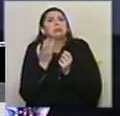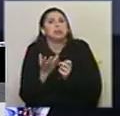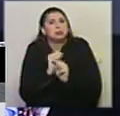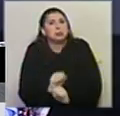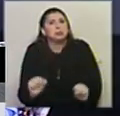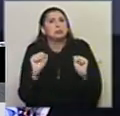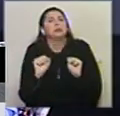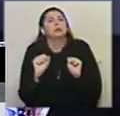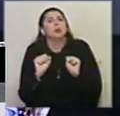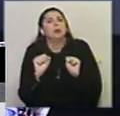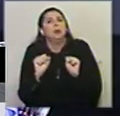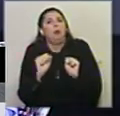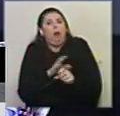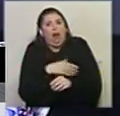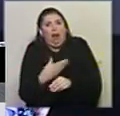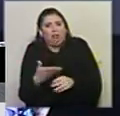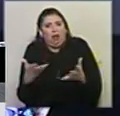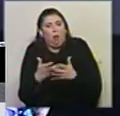ponerle algún tipo de barrera